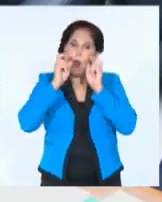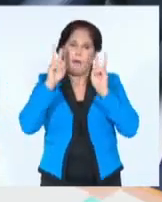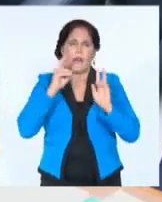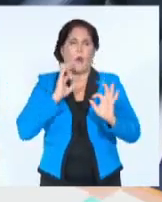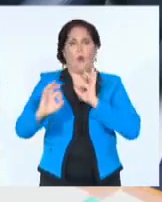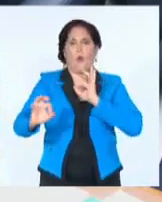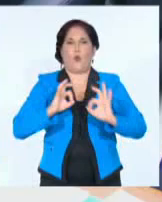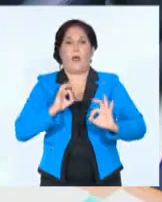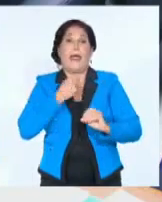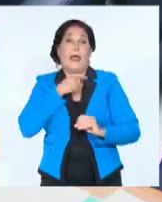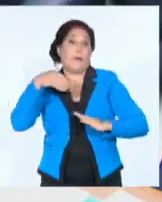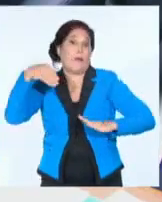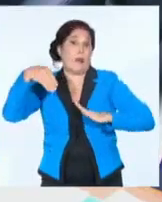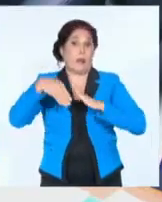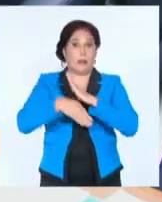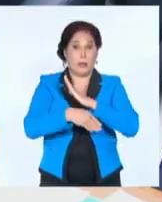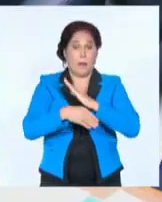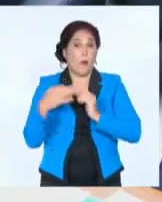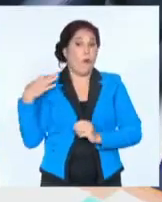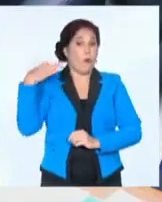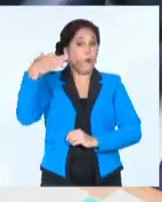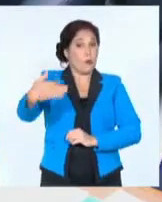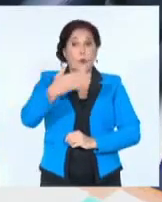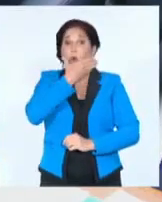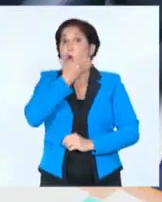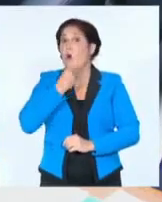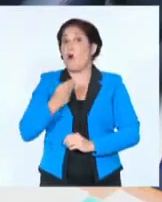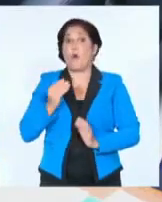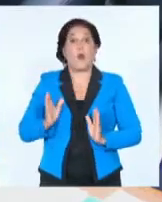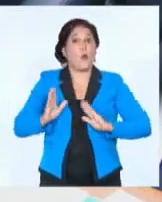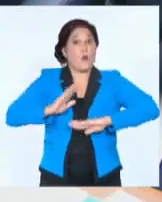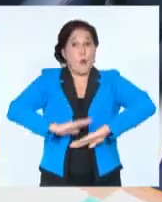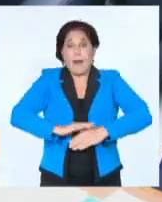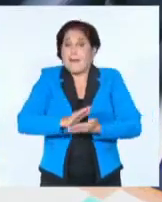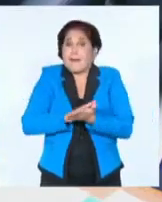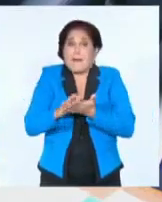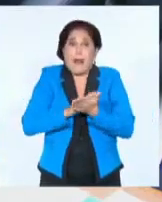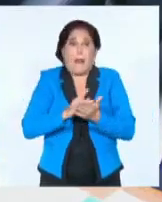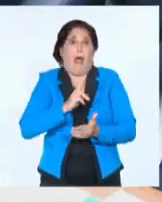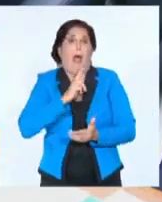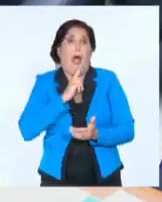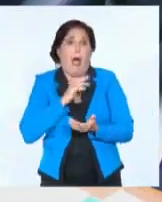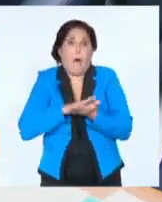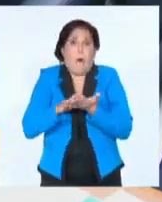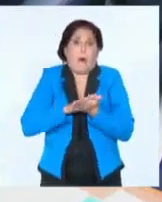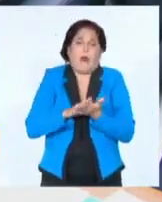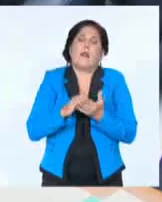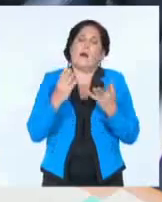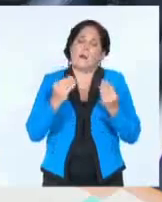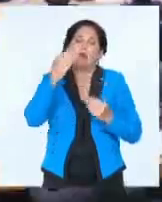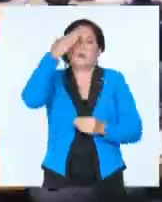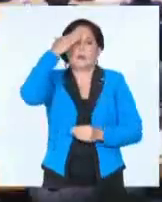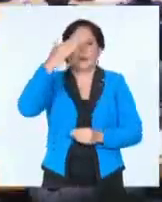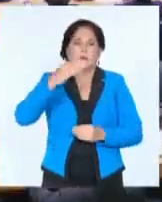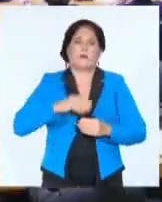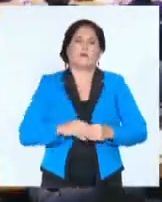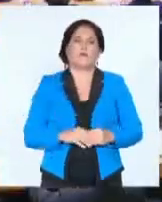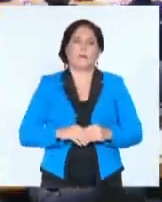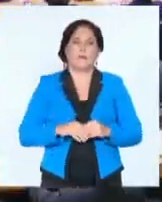Si fracasamos, las futuras generaciones no tendrán siquiera la posibilidad de perdonarnos. Muchas gracias.